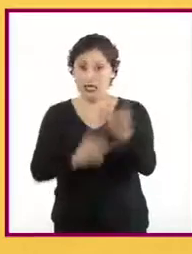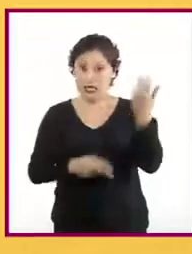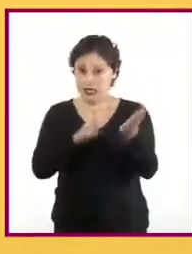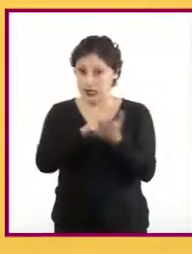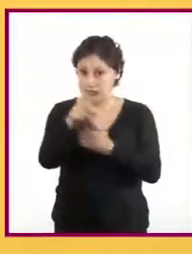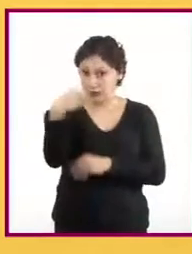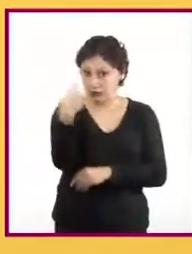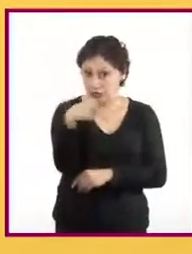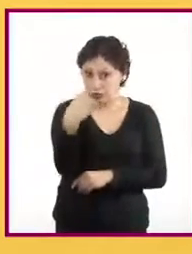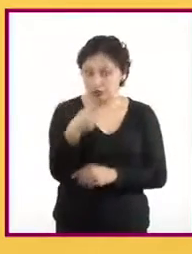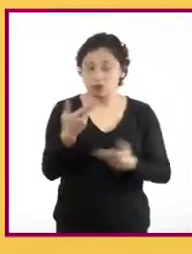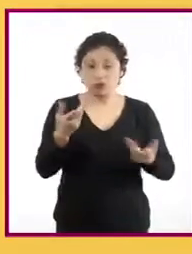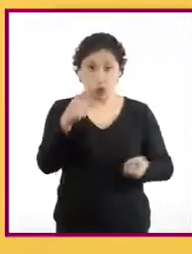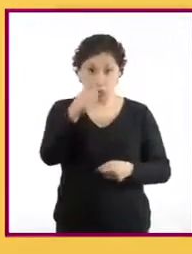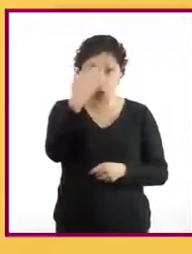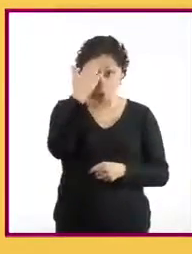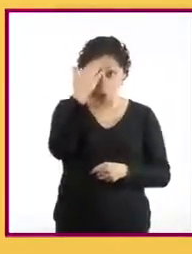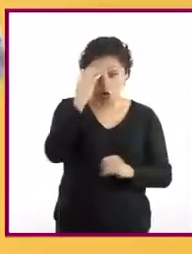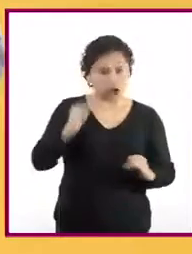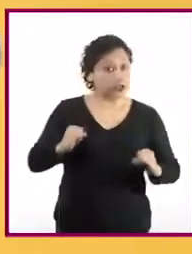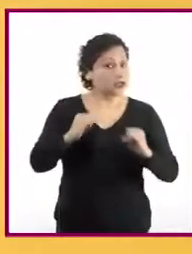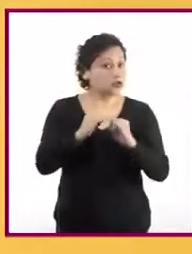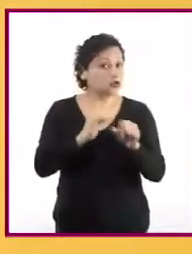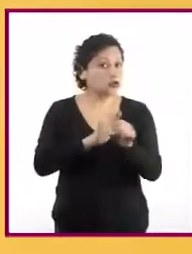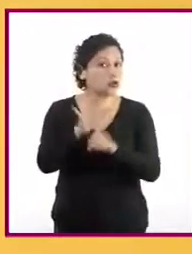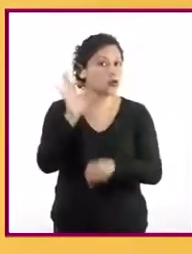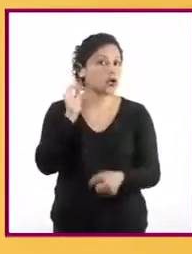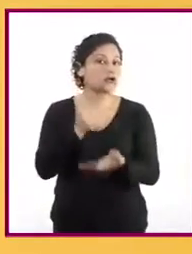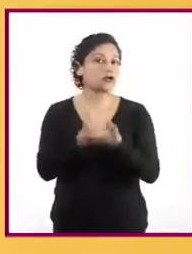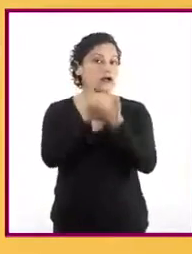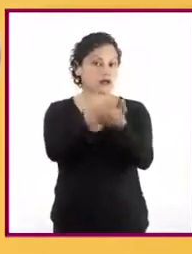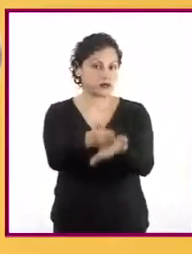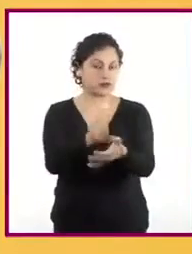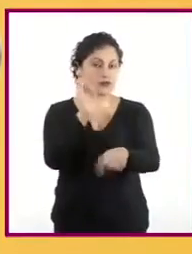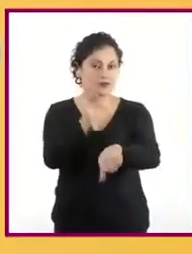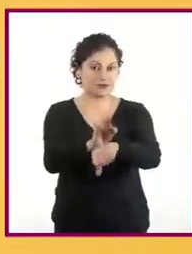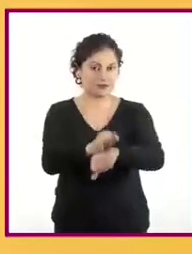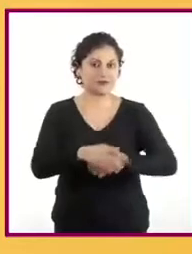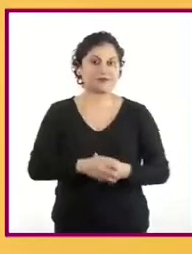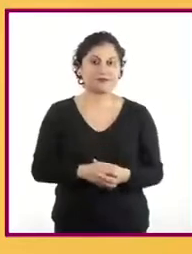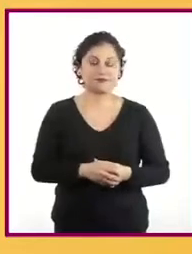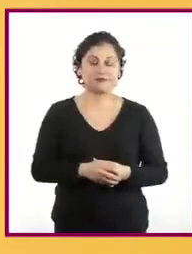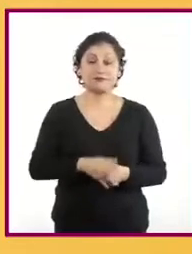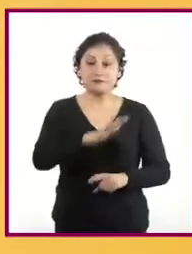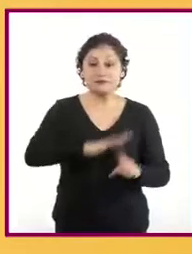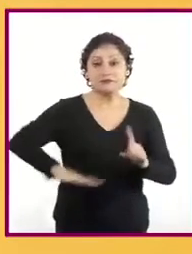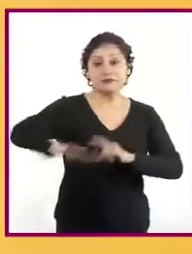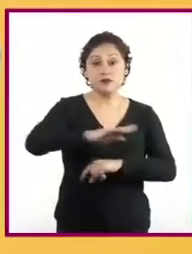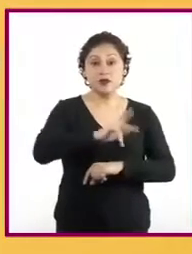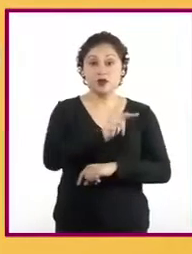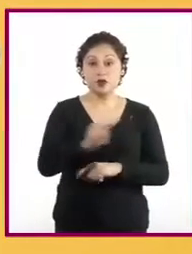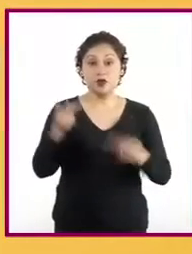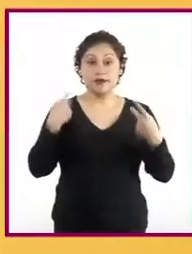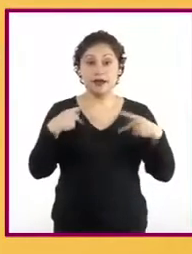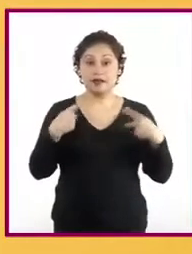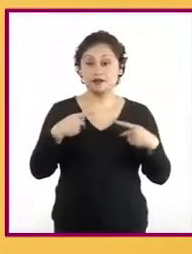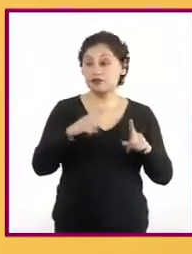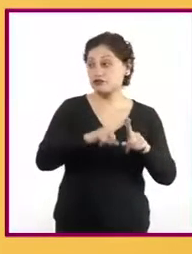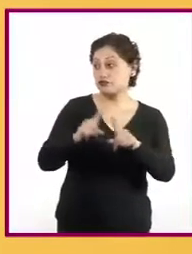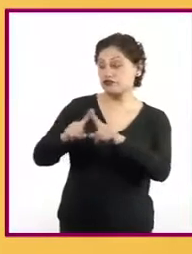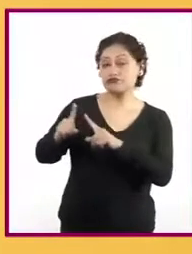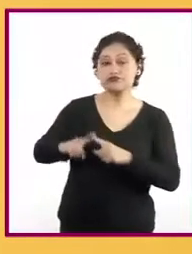¿Conocen alguna institución que pueda ayudar? La participación organizada con las personas a nuestro alrededor,